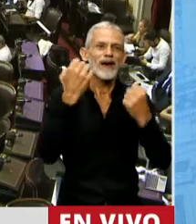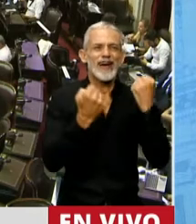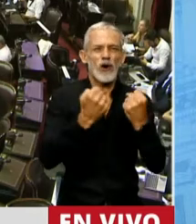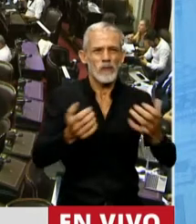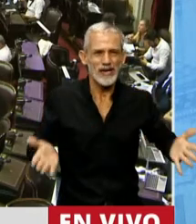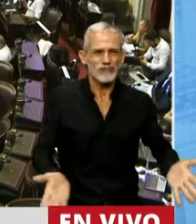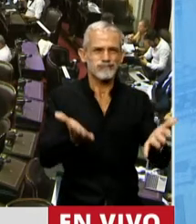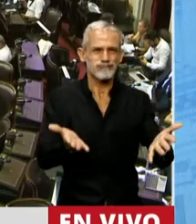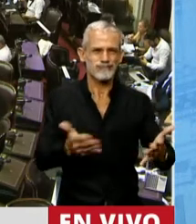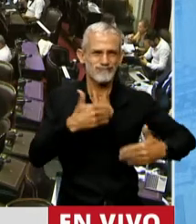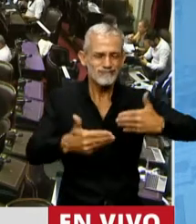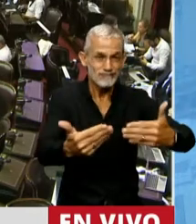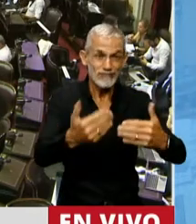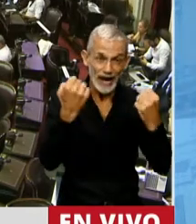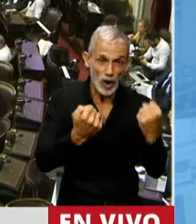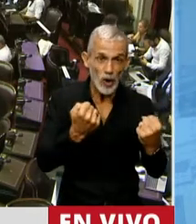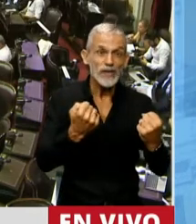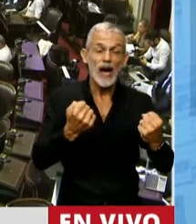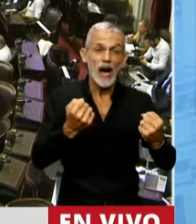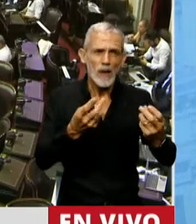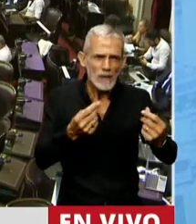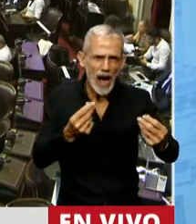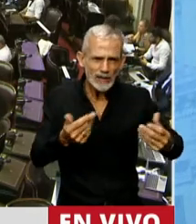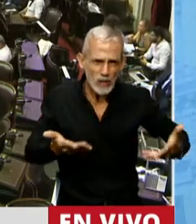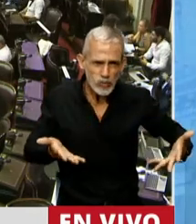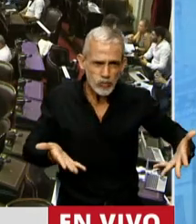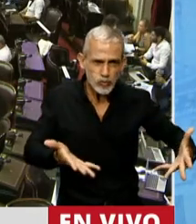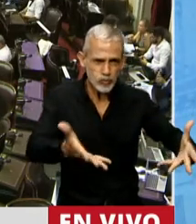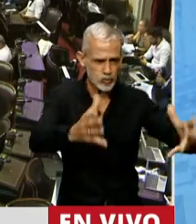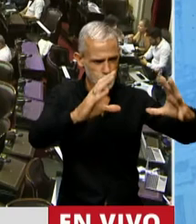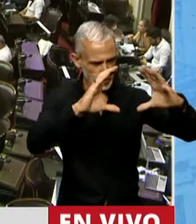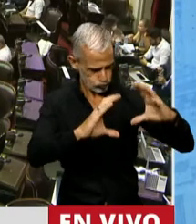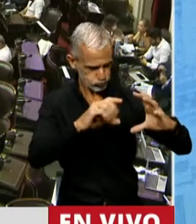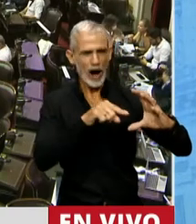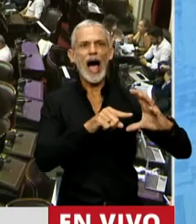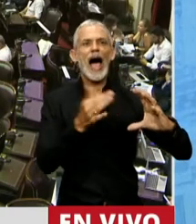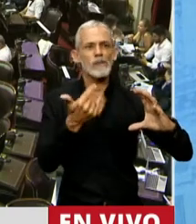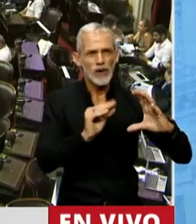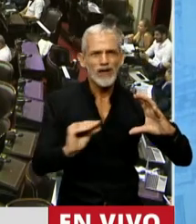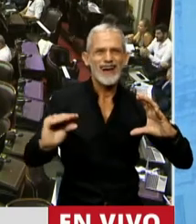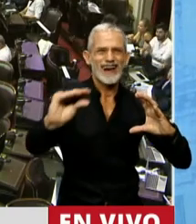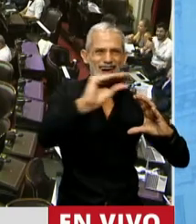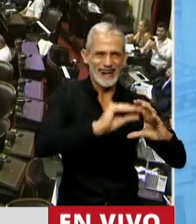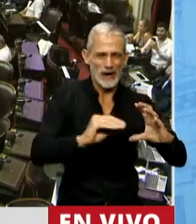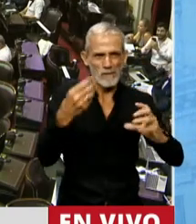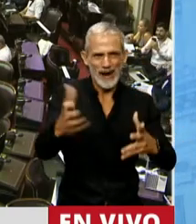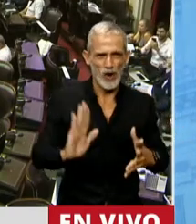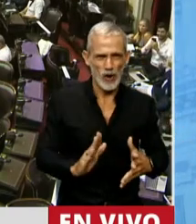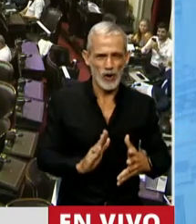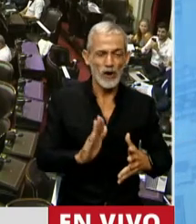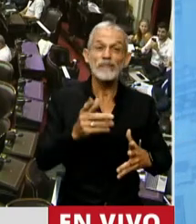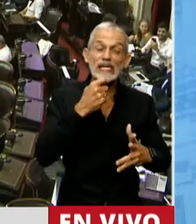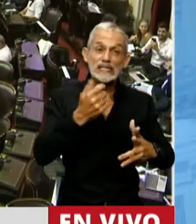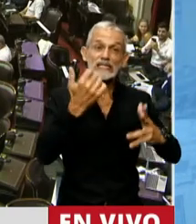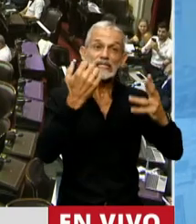economía, el que crezca la torta económica. Ahora, por supuesto, déjeme decirle, presidente, que el que